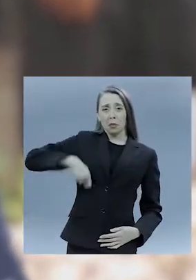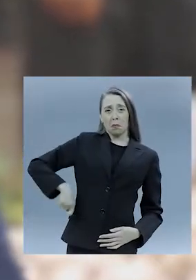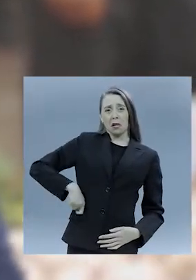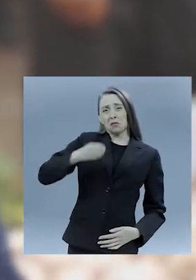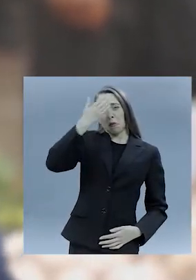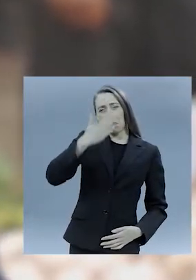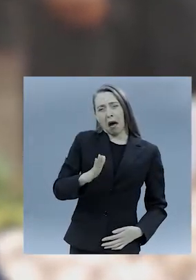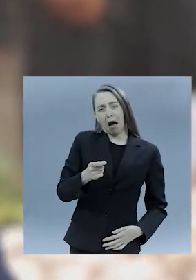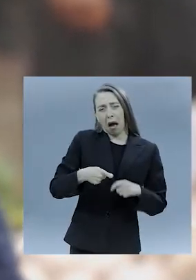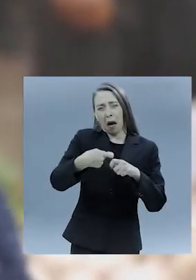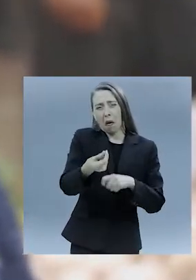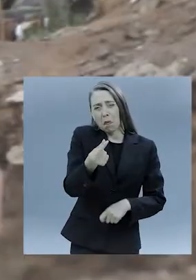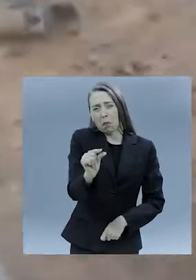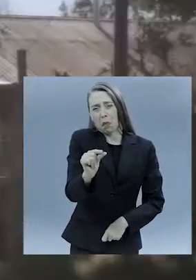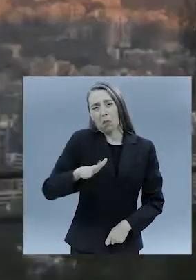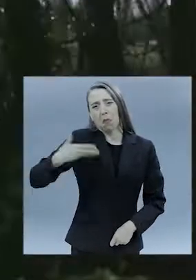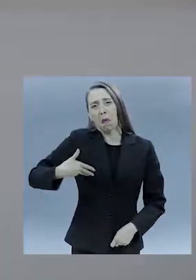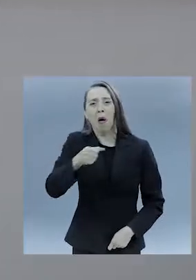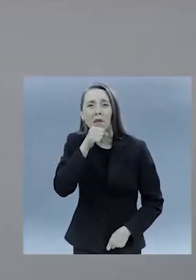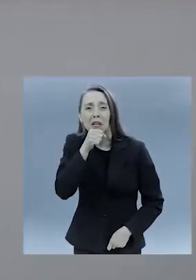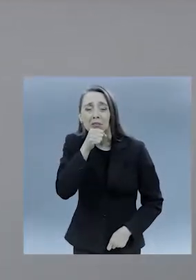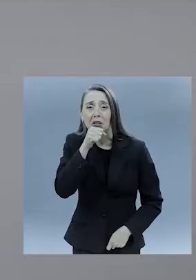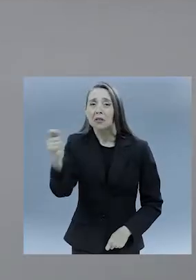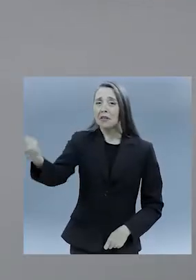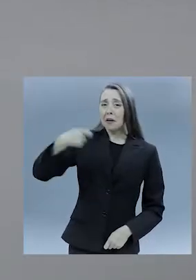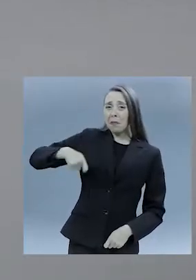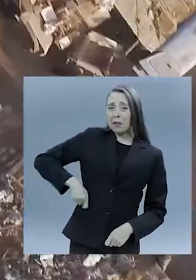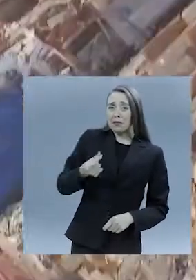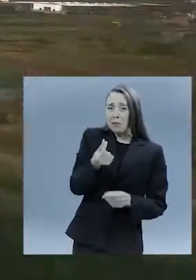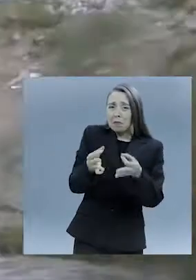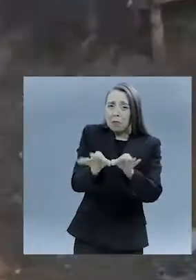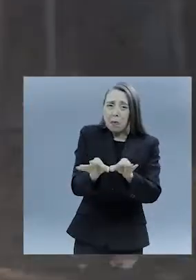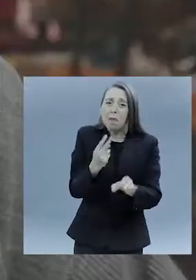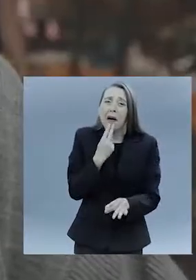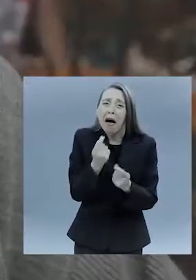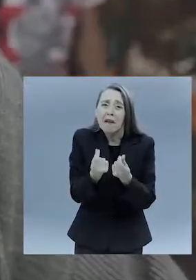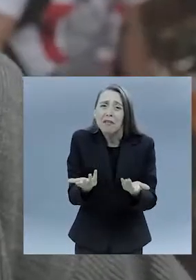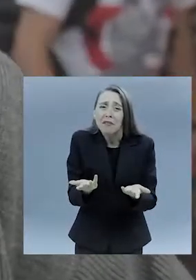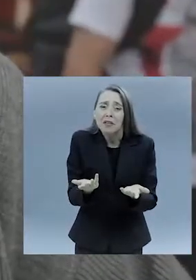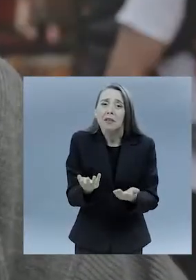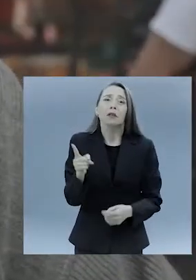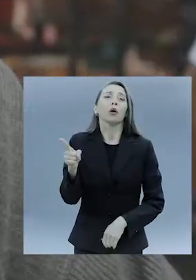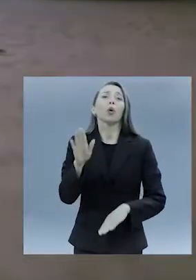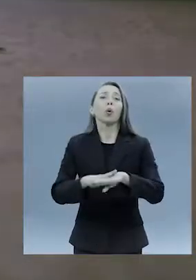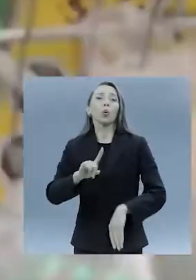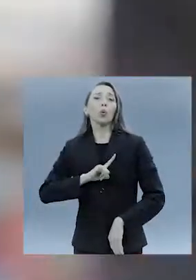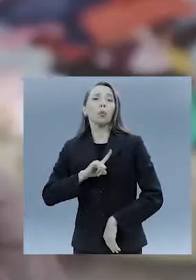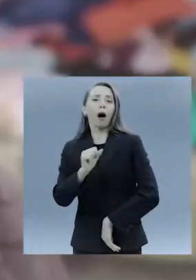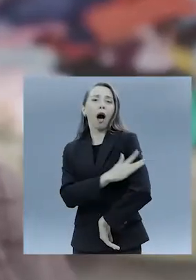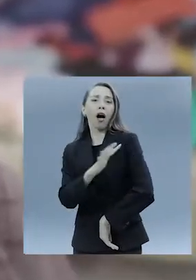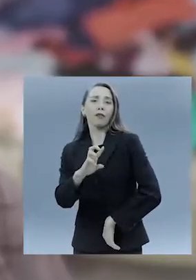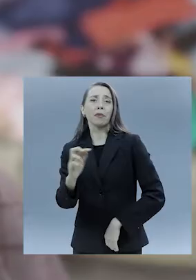malas las pensiones para los pobres ancianos. Vivo con una miseria de pensión. Todo por el sistema de AFP.